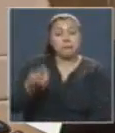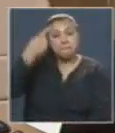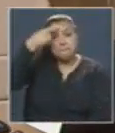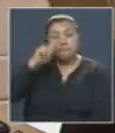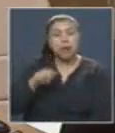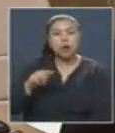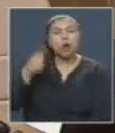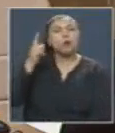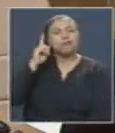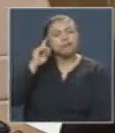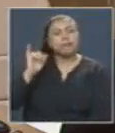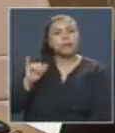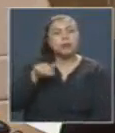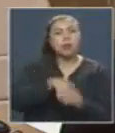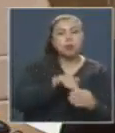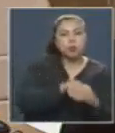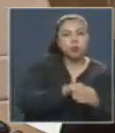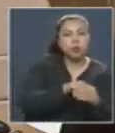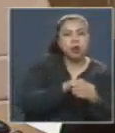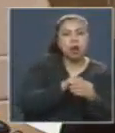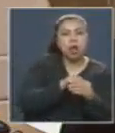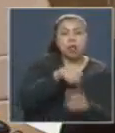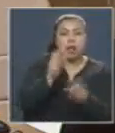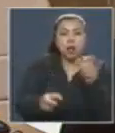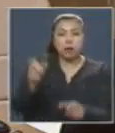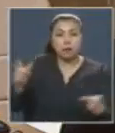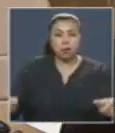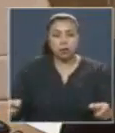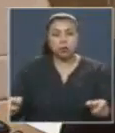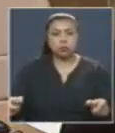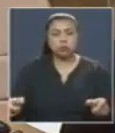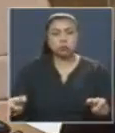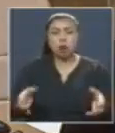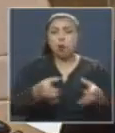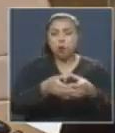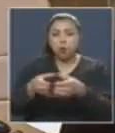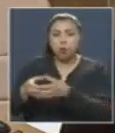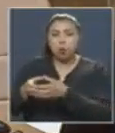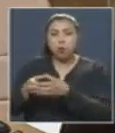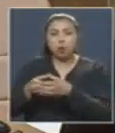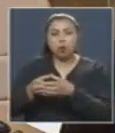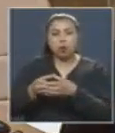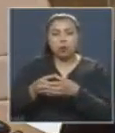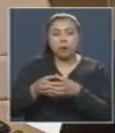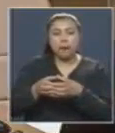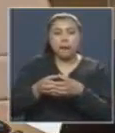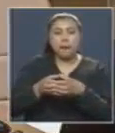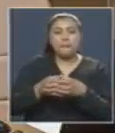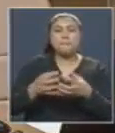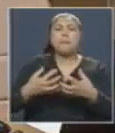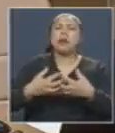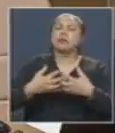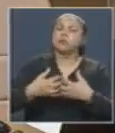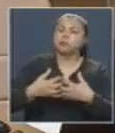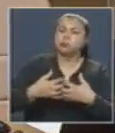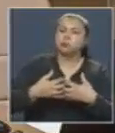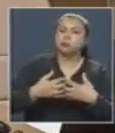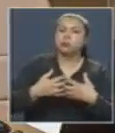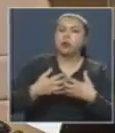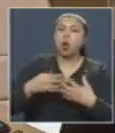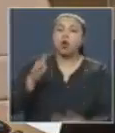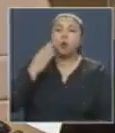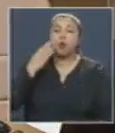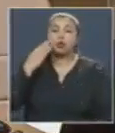un consejo de ahorro colectivo con el objeto de introducir mecanismos de